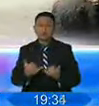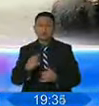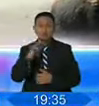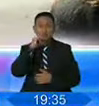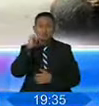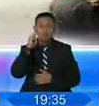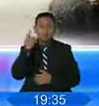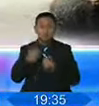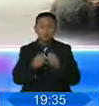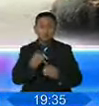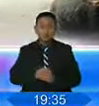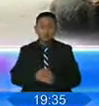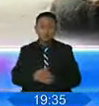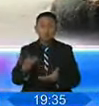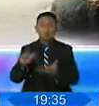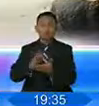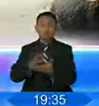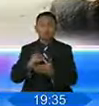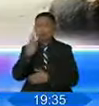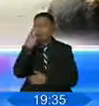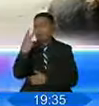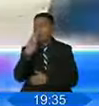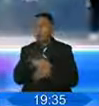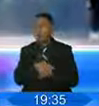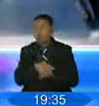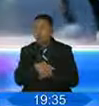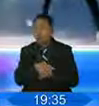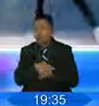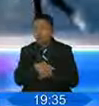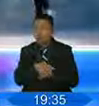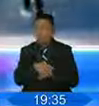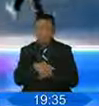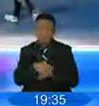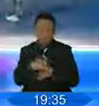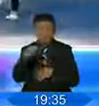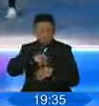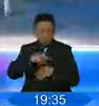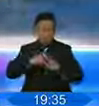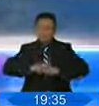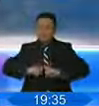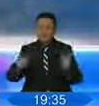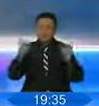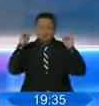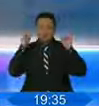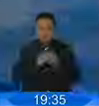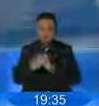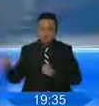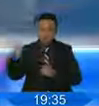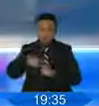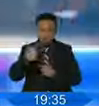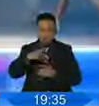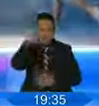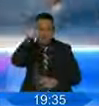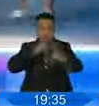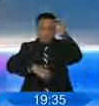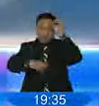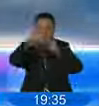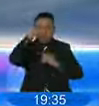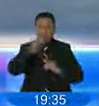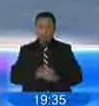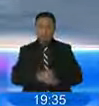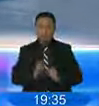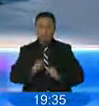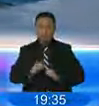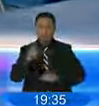dedican a la tablet, a la televisión, todo, entonces es una diversión. Ella viene a tener más experiencia y viene a conseguir